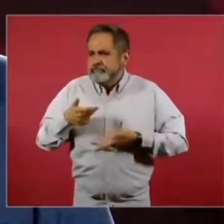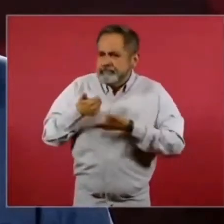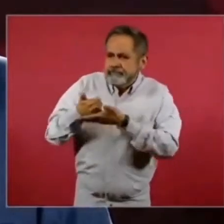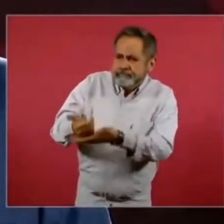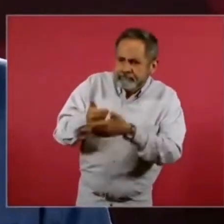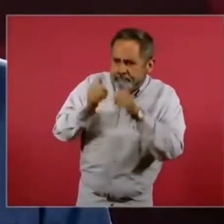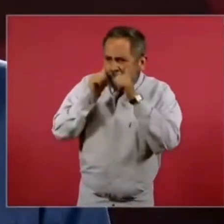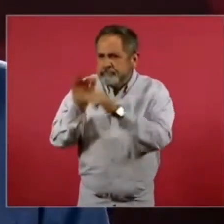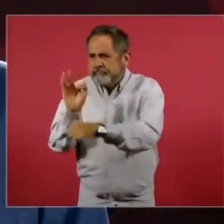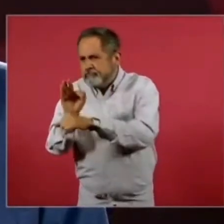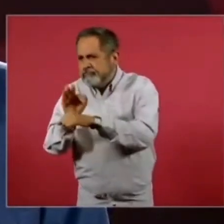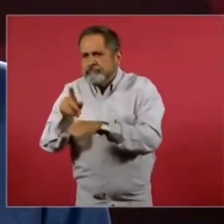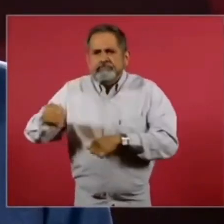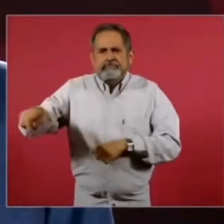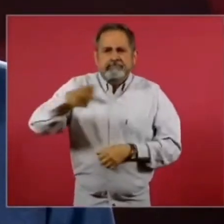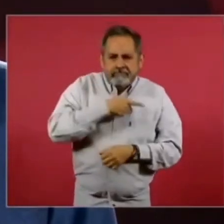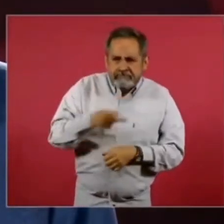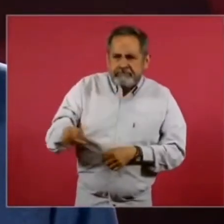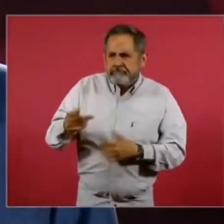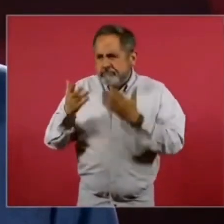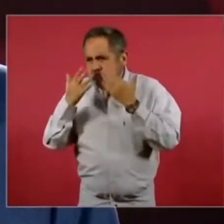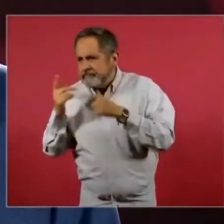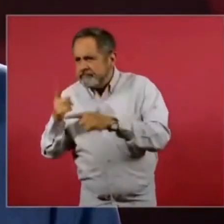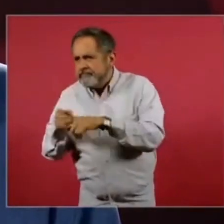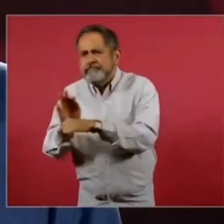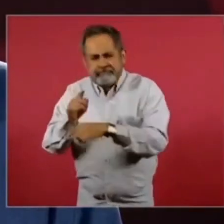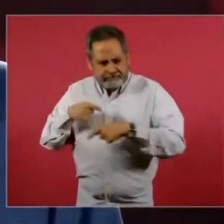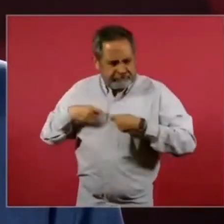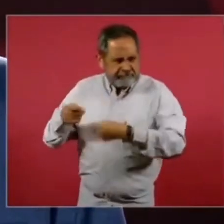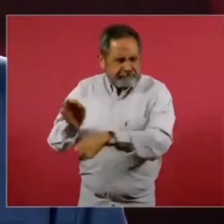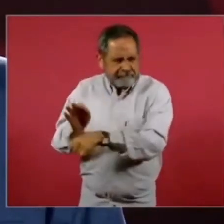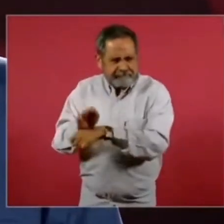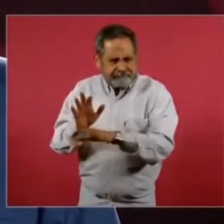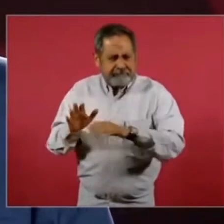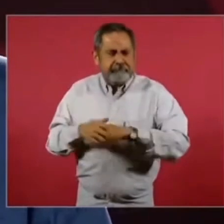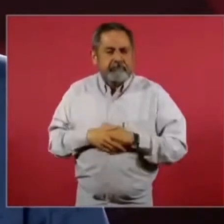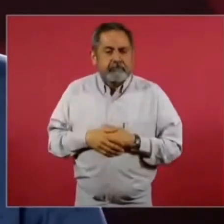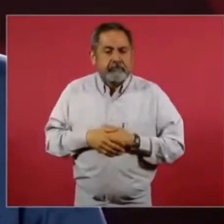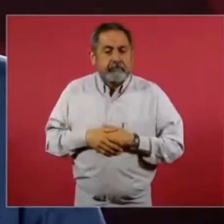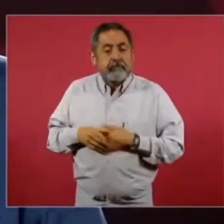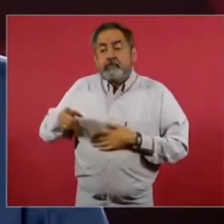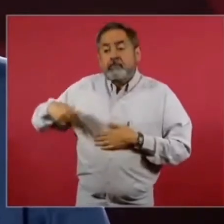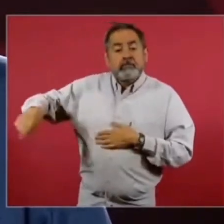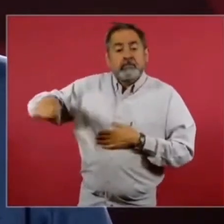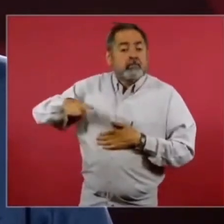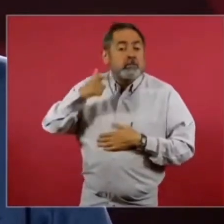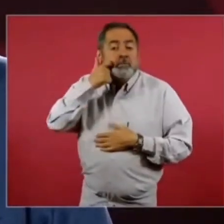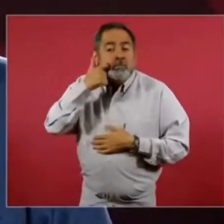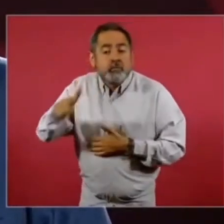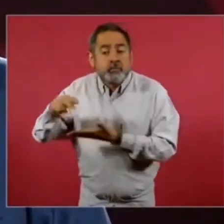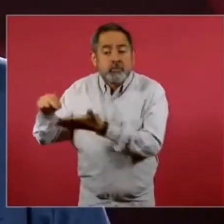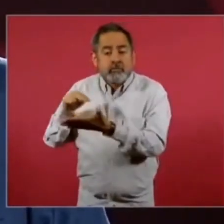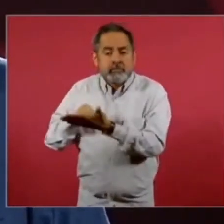de defender a los pobres a los desposeídos pues no quisieron firmar la